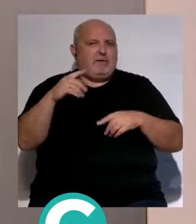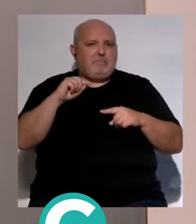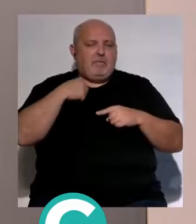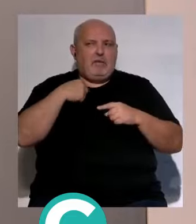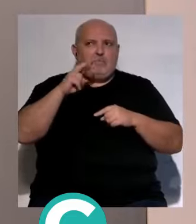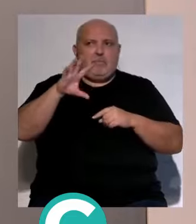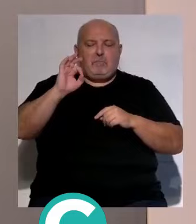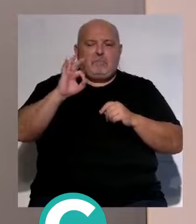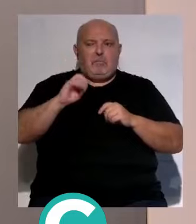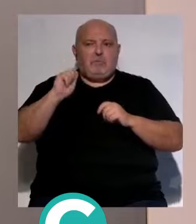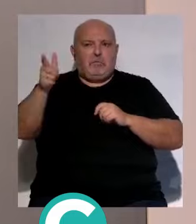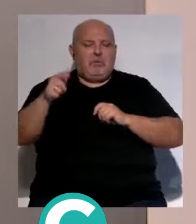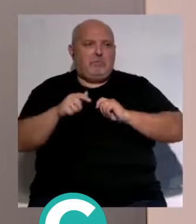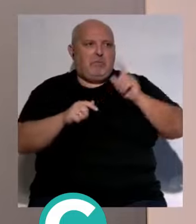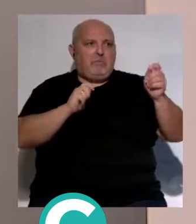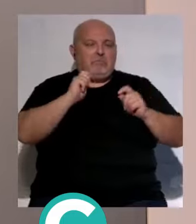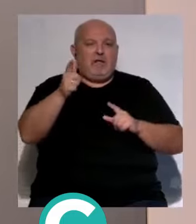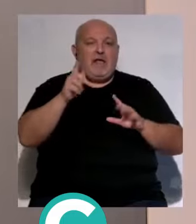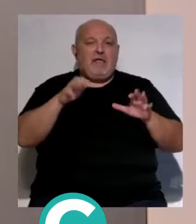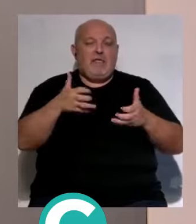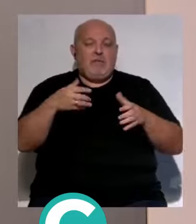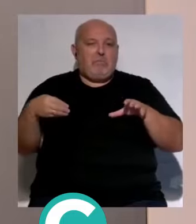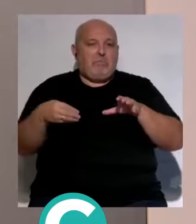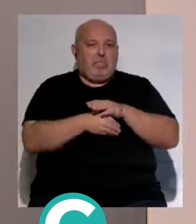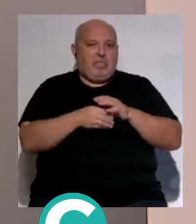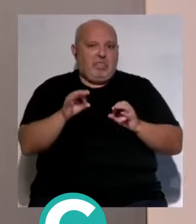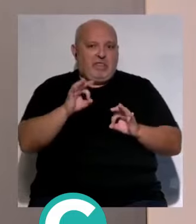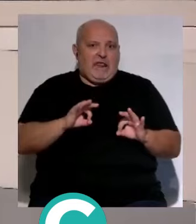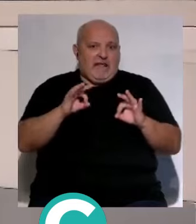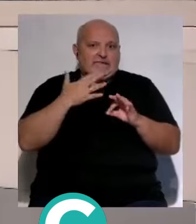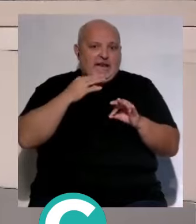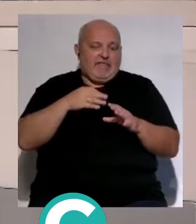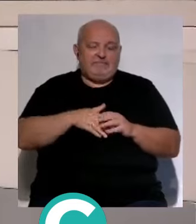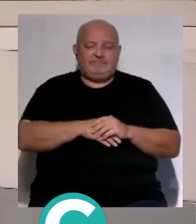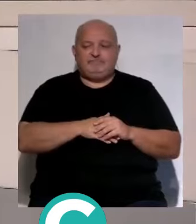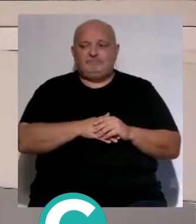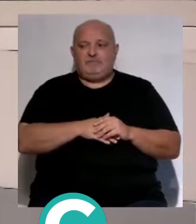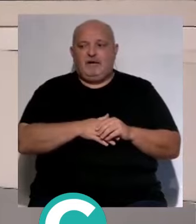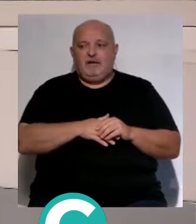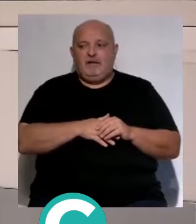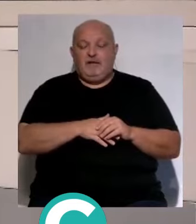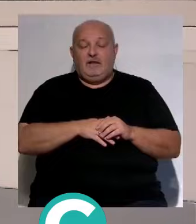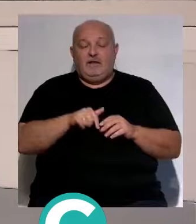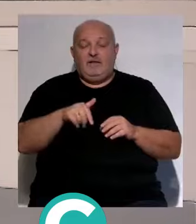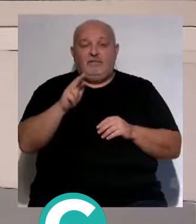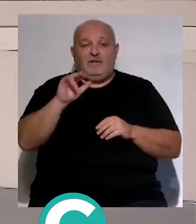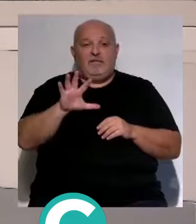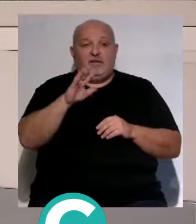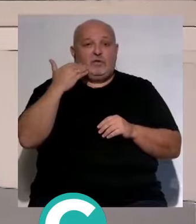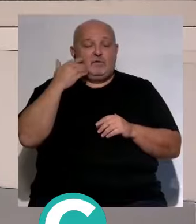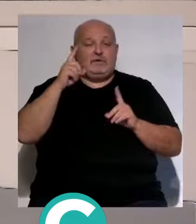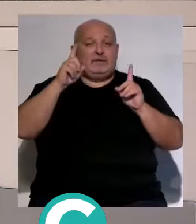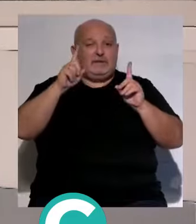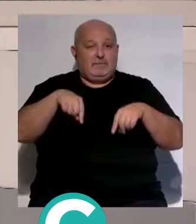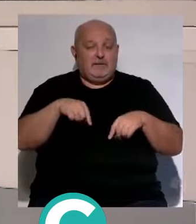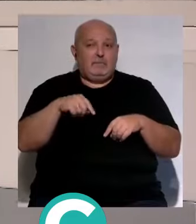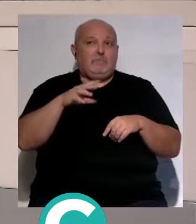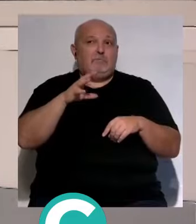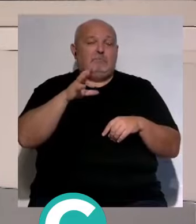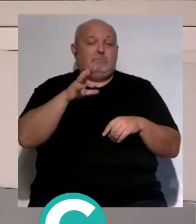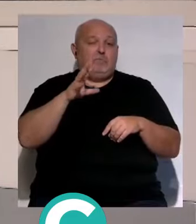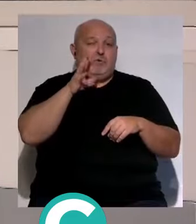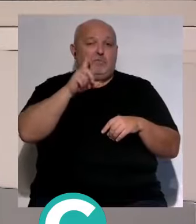El 25 se lo queda el representante y el otro 25 no voy a decir quién se lo queda. Pues este viernes 5 de julio va a quedar marcado no solo por